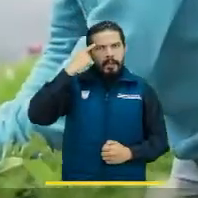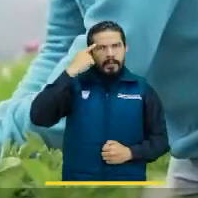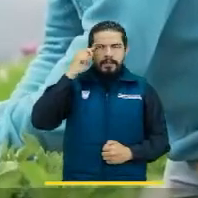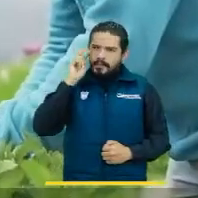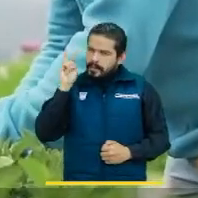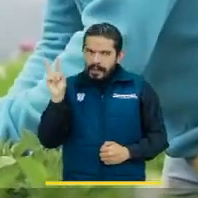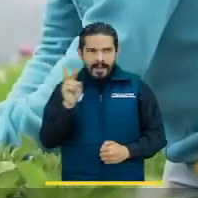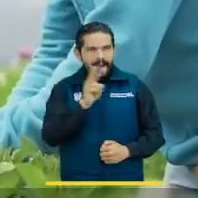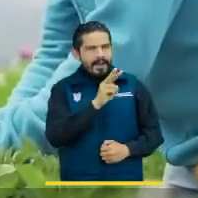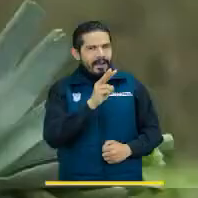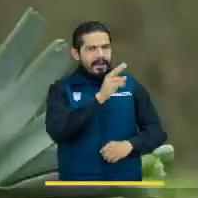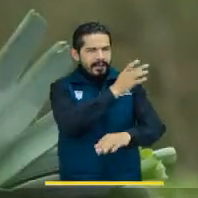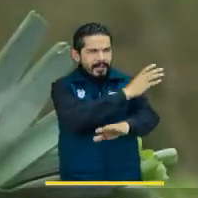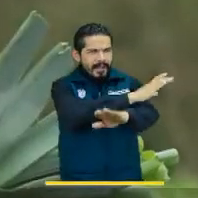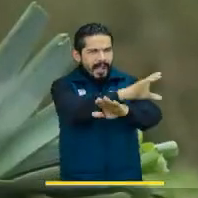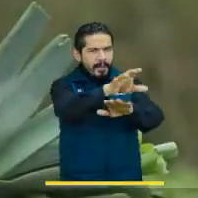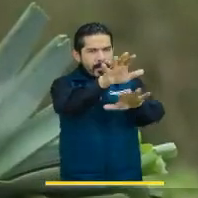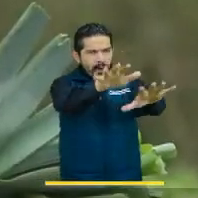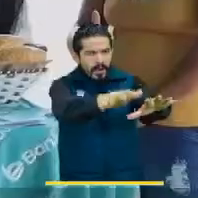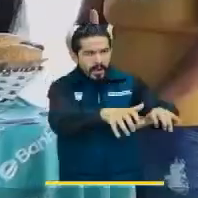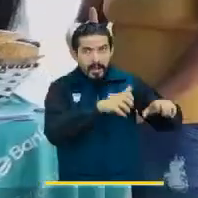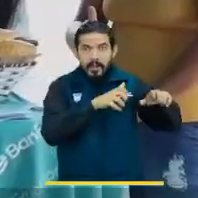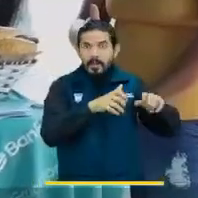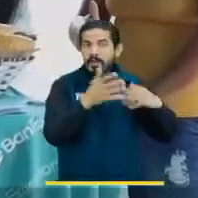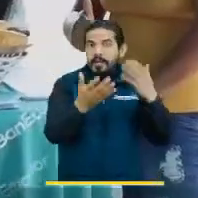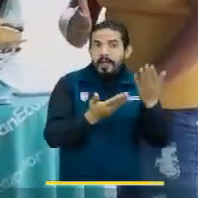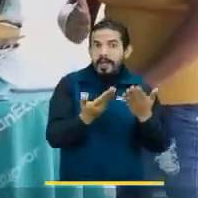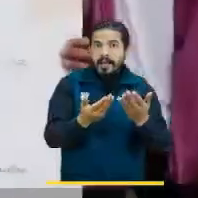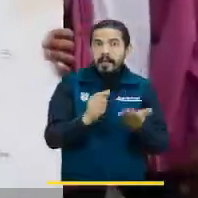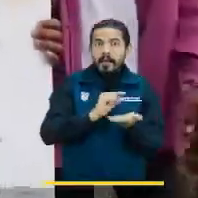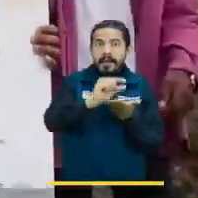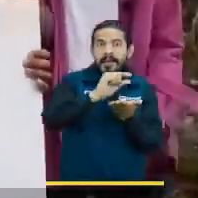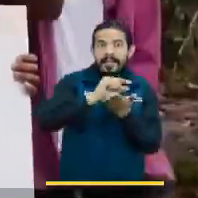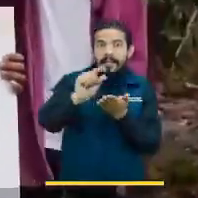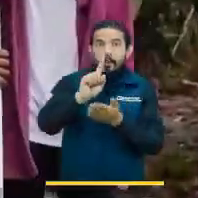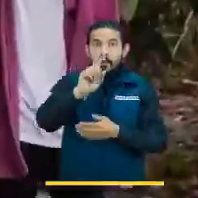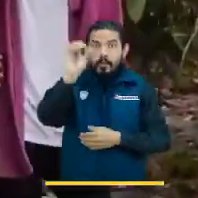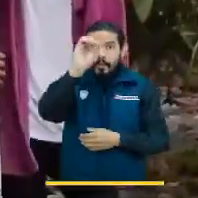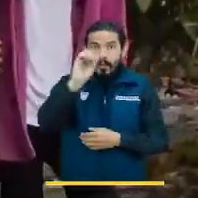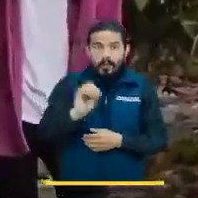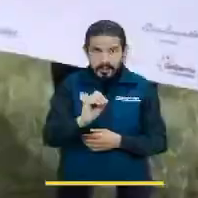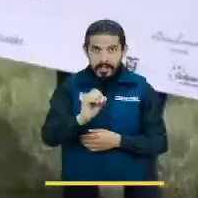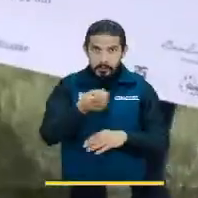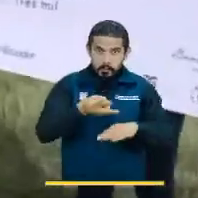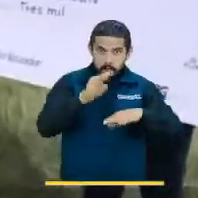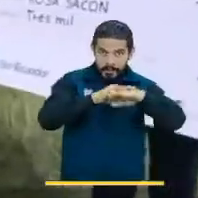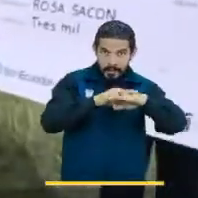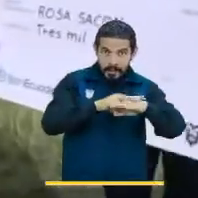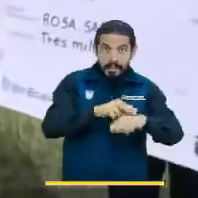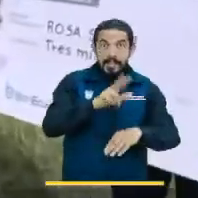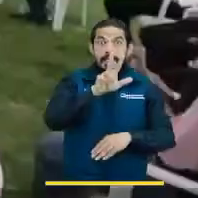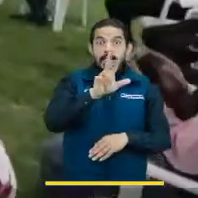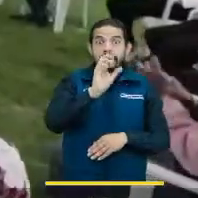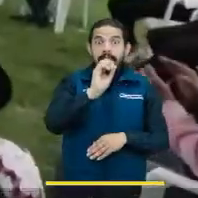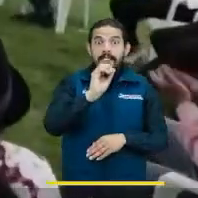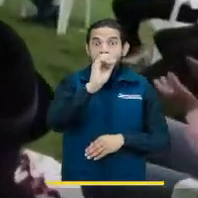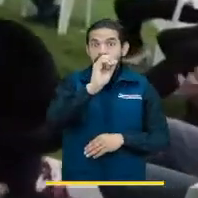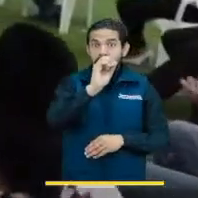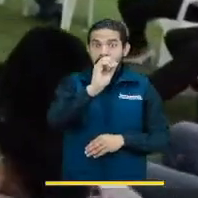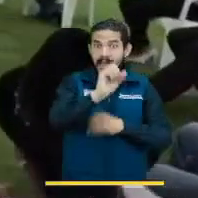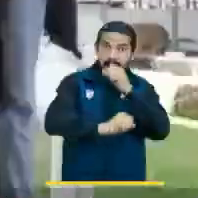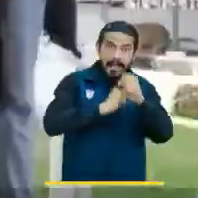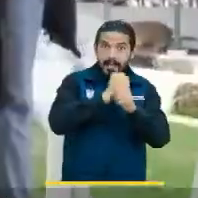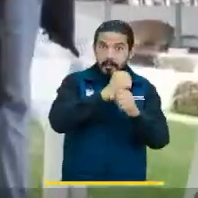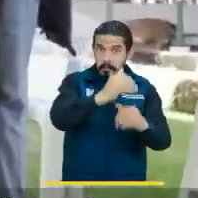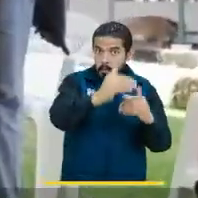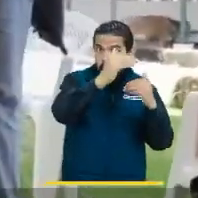agro, con los créditos al 1% de interés y a 30 años, pero cuidando